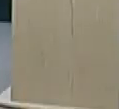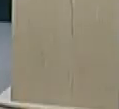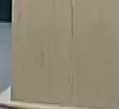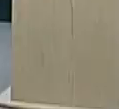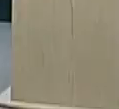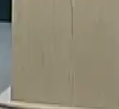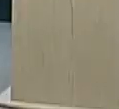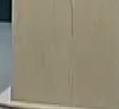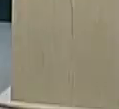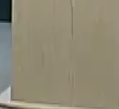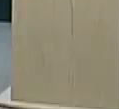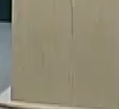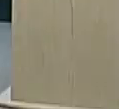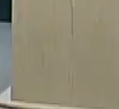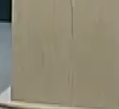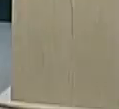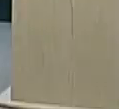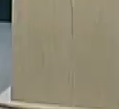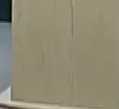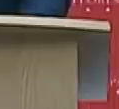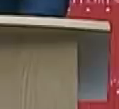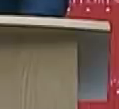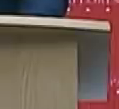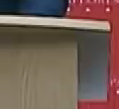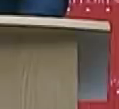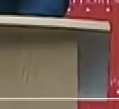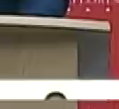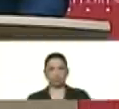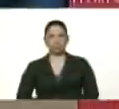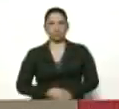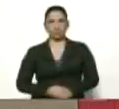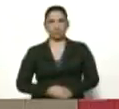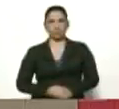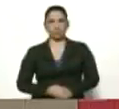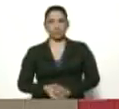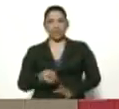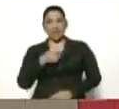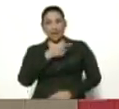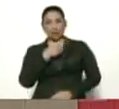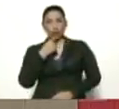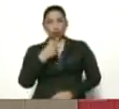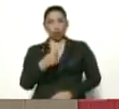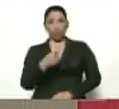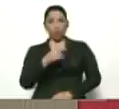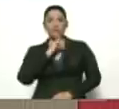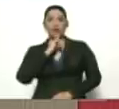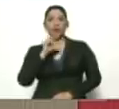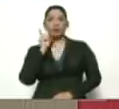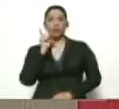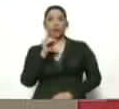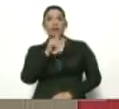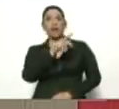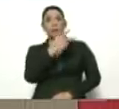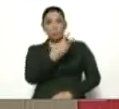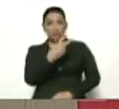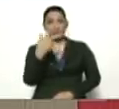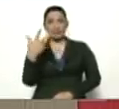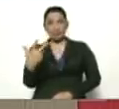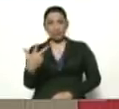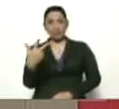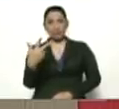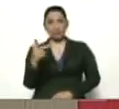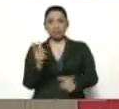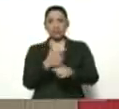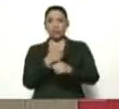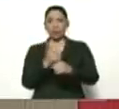eso lo dijo iván duque el 23 de agosto del año 2019